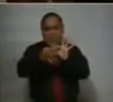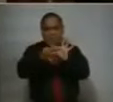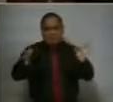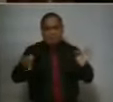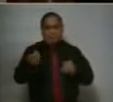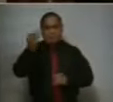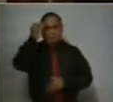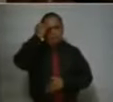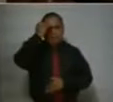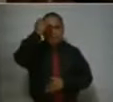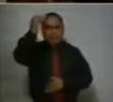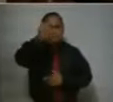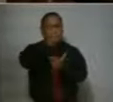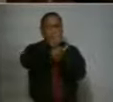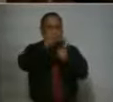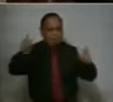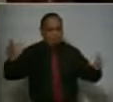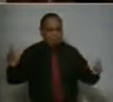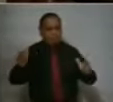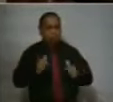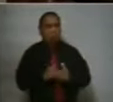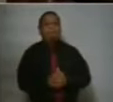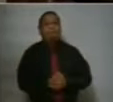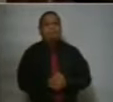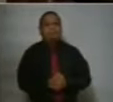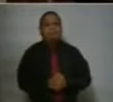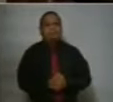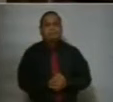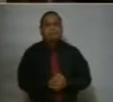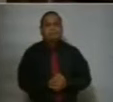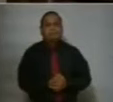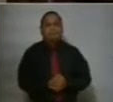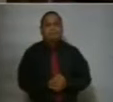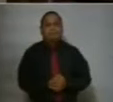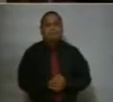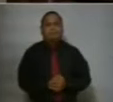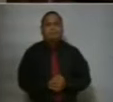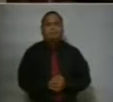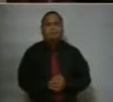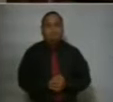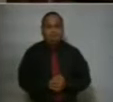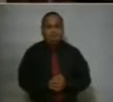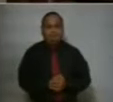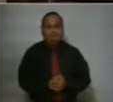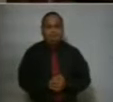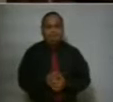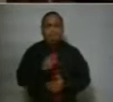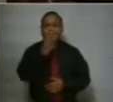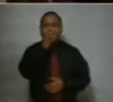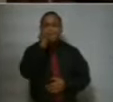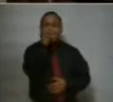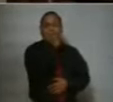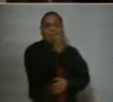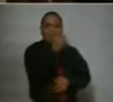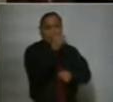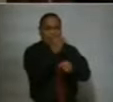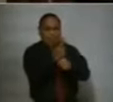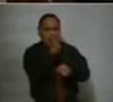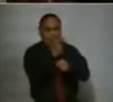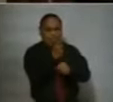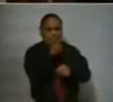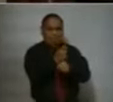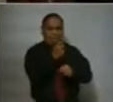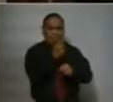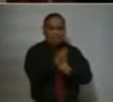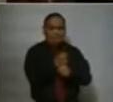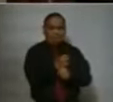tiene mucho tiempo libre, ¿no? No sé si no le anunciaron que Fresnillo ocupa el primer lugar como municipio